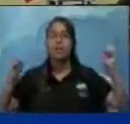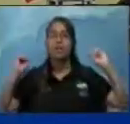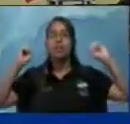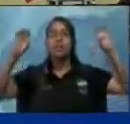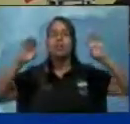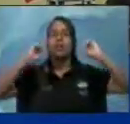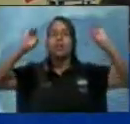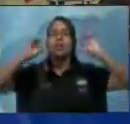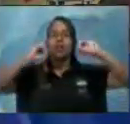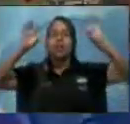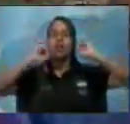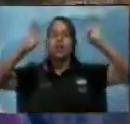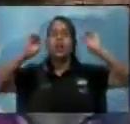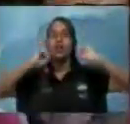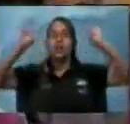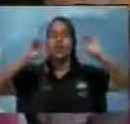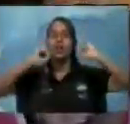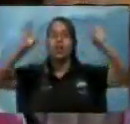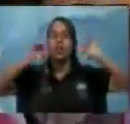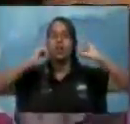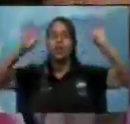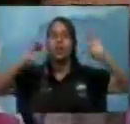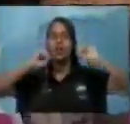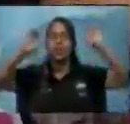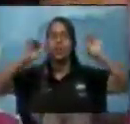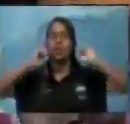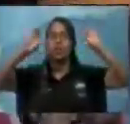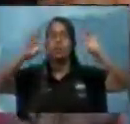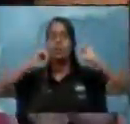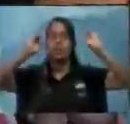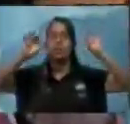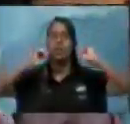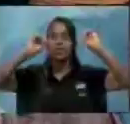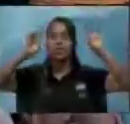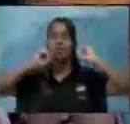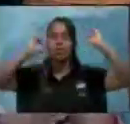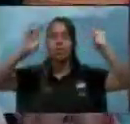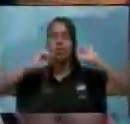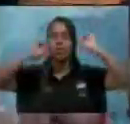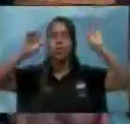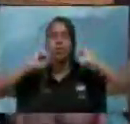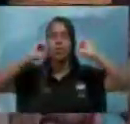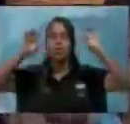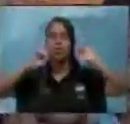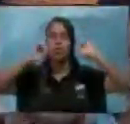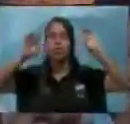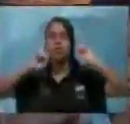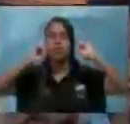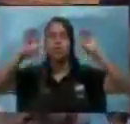Gloria a Dios Gloria a Dios Gloria a Dios Gloria a Dios Gloria a